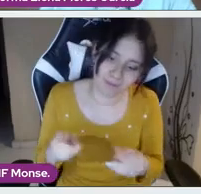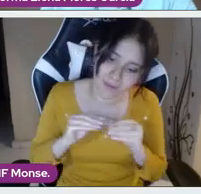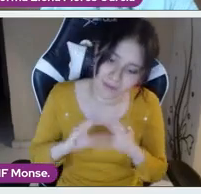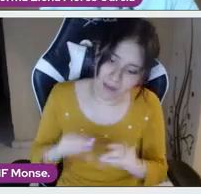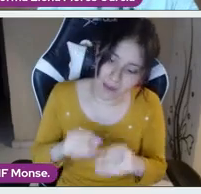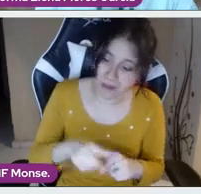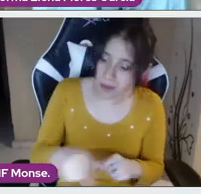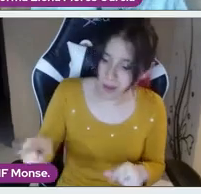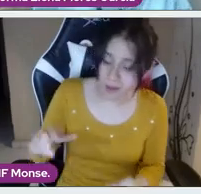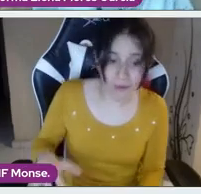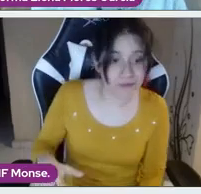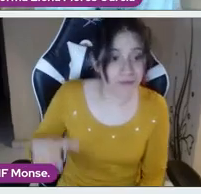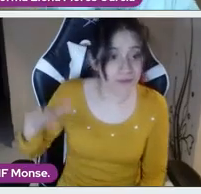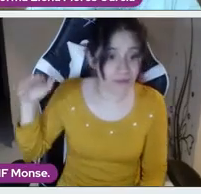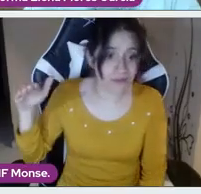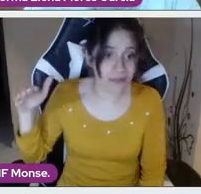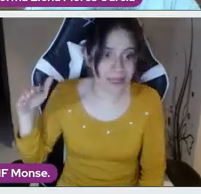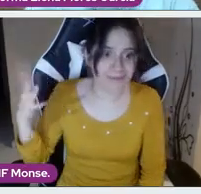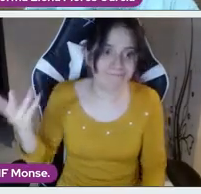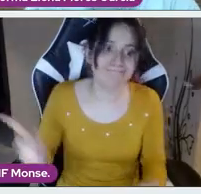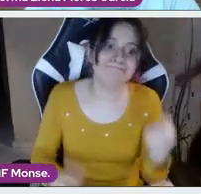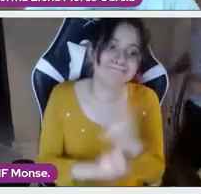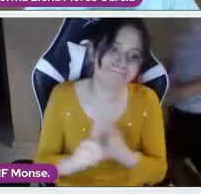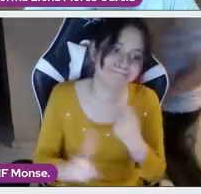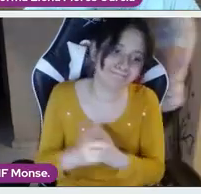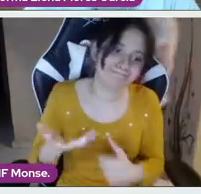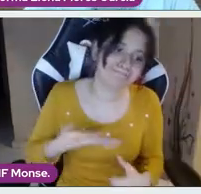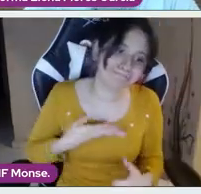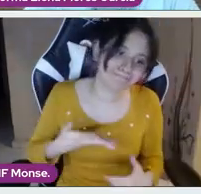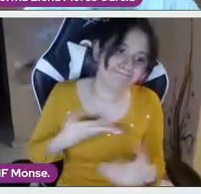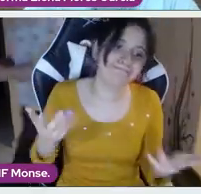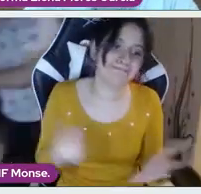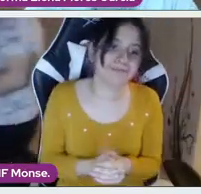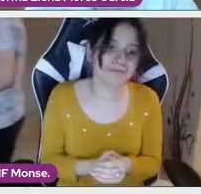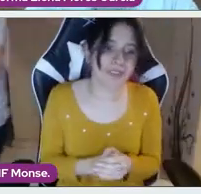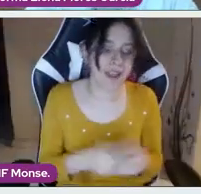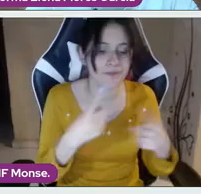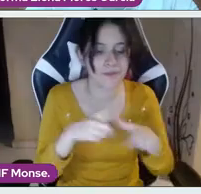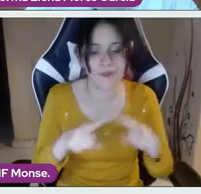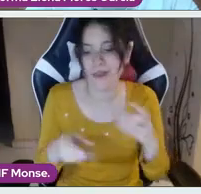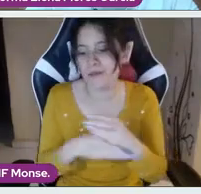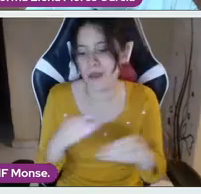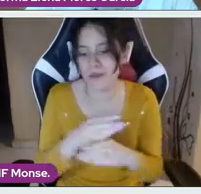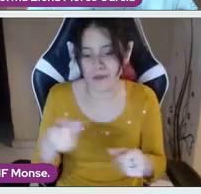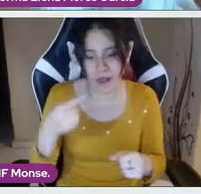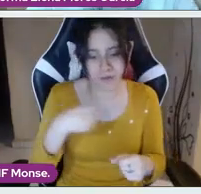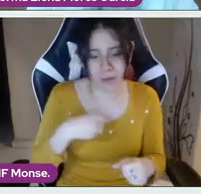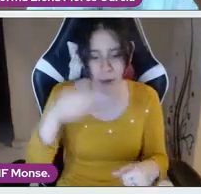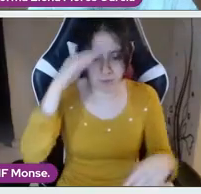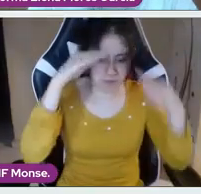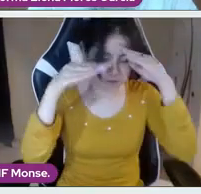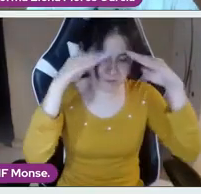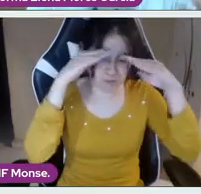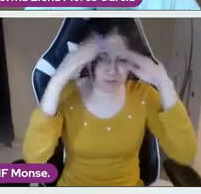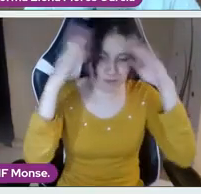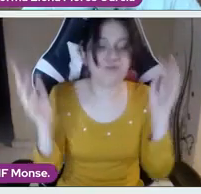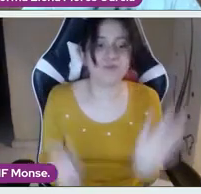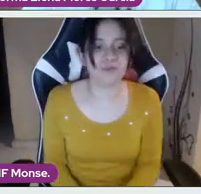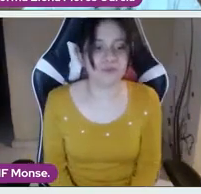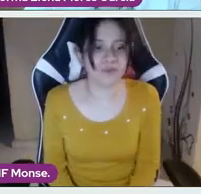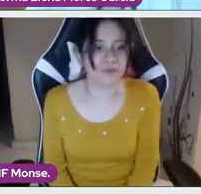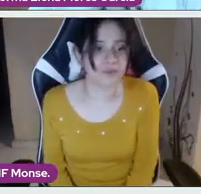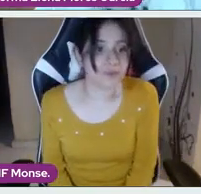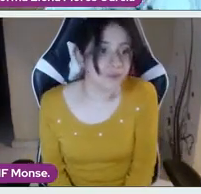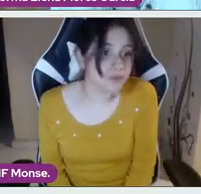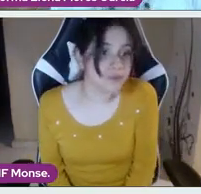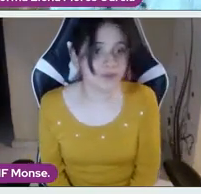Muchísimas gracias. Me vienen muchas cosas a la mente desde esta búsqueda, ¿no? Impersonal, que tiene que